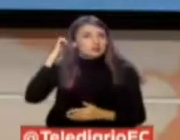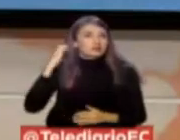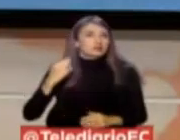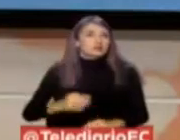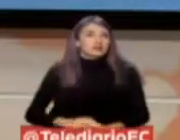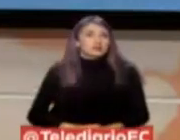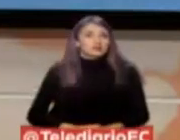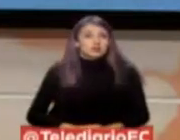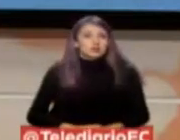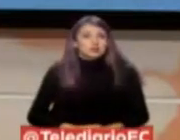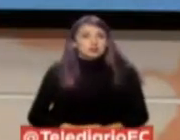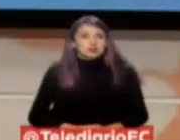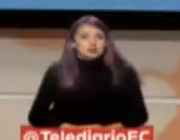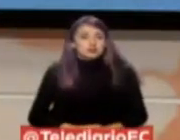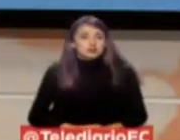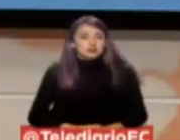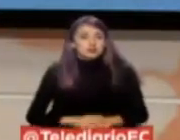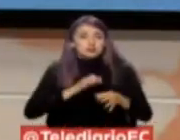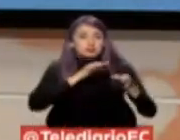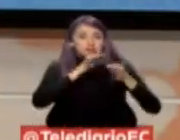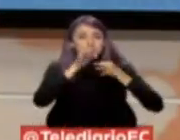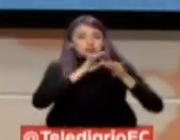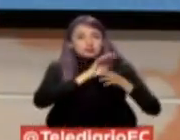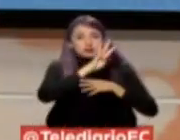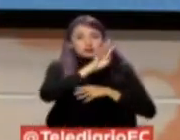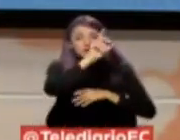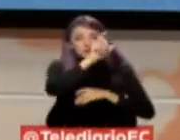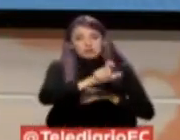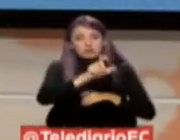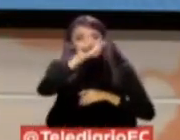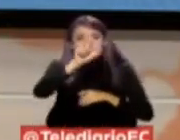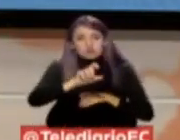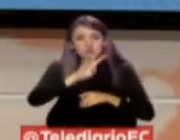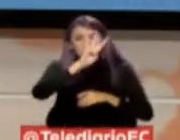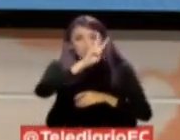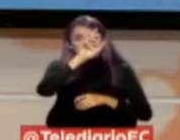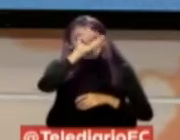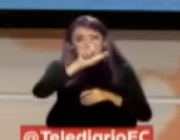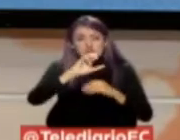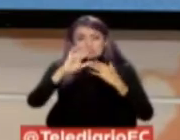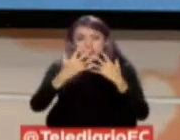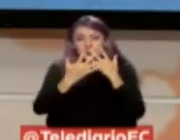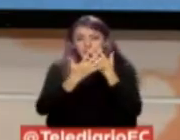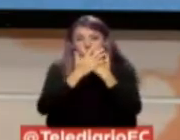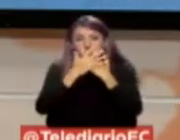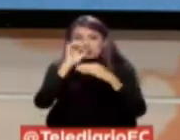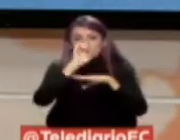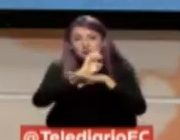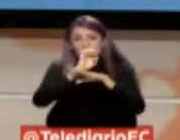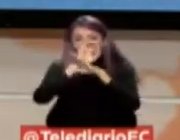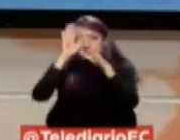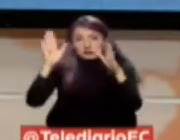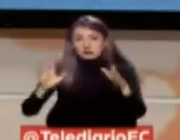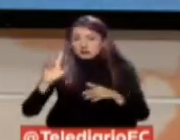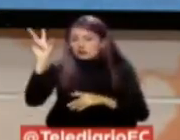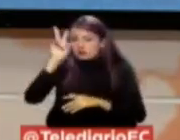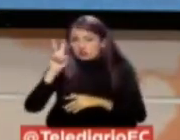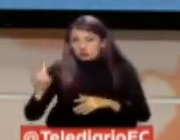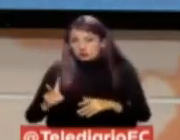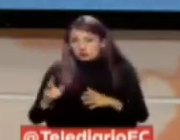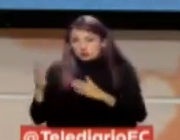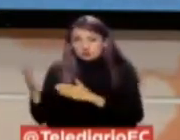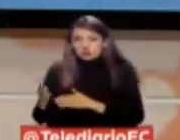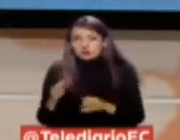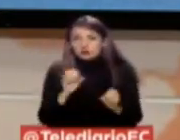Vamos a relatar los hechos, ¿no es cierto? Hay cuatro personas presas en Ibarra, cuatro personas presas de ecuatorianos que golpean a venezolanos sin